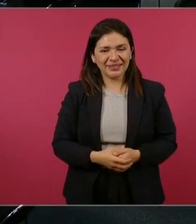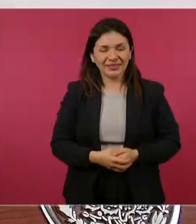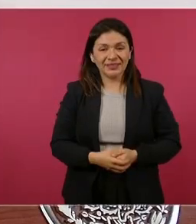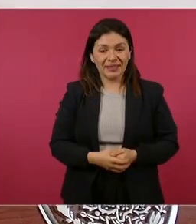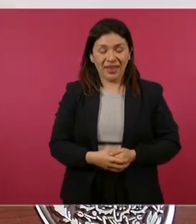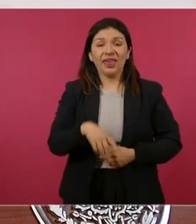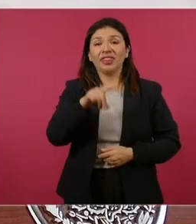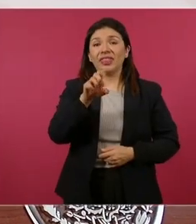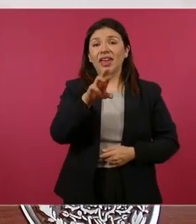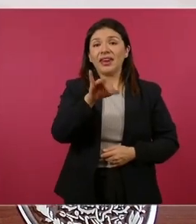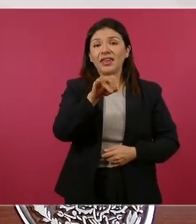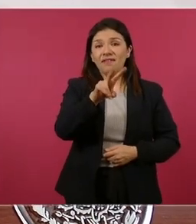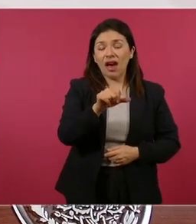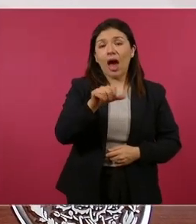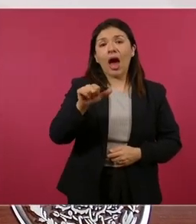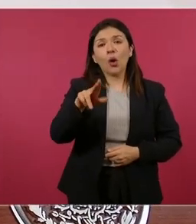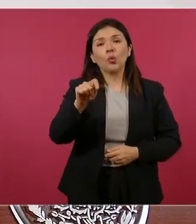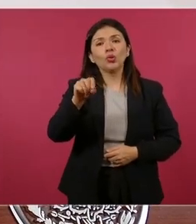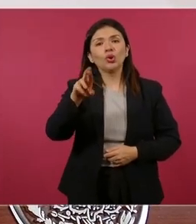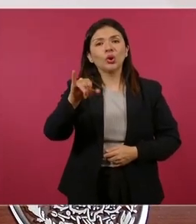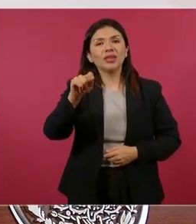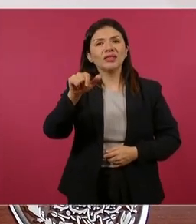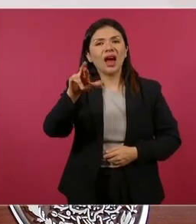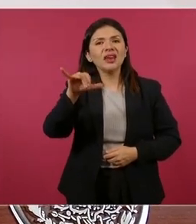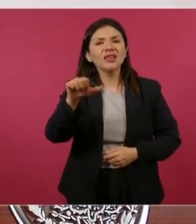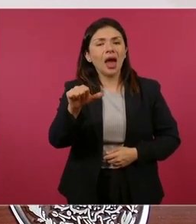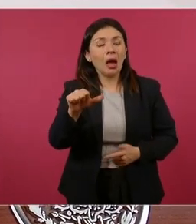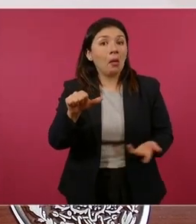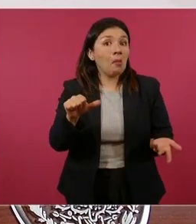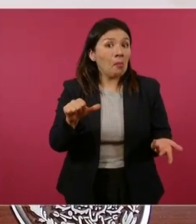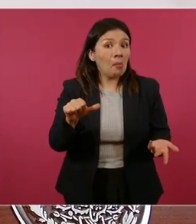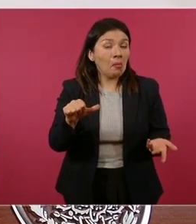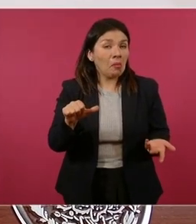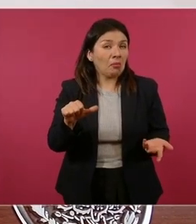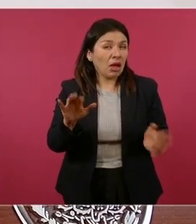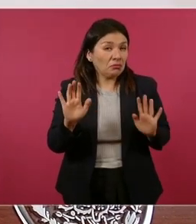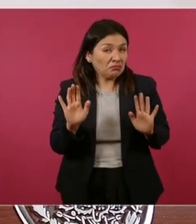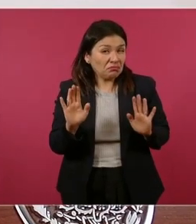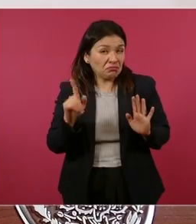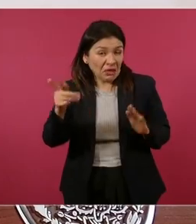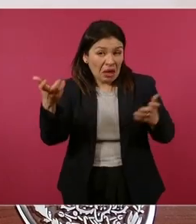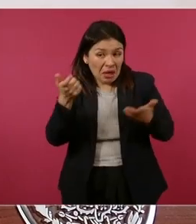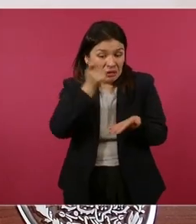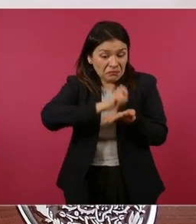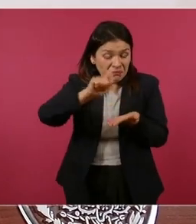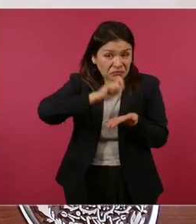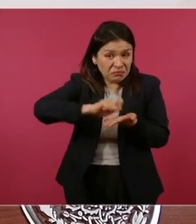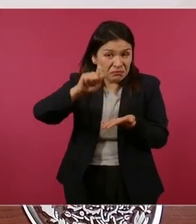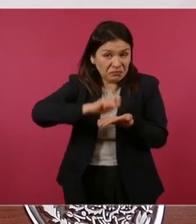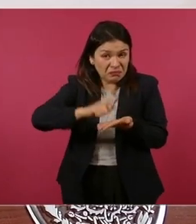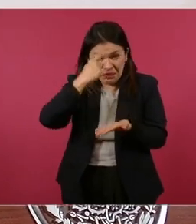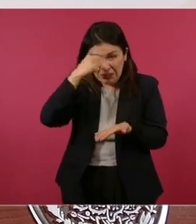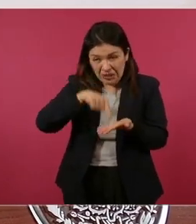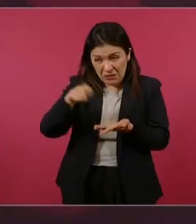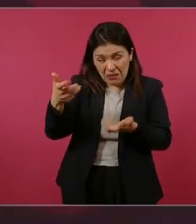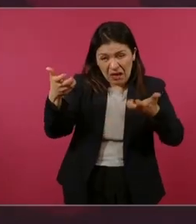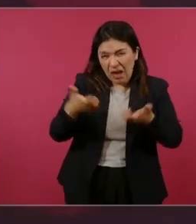La deriva autoritaria. Entonces, seguramente el texto o lo hizo, no creo que lo haya hecho